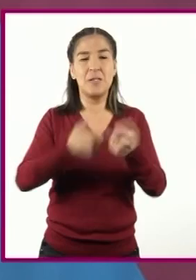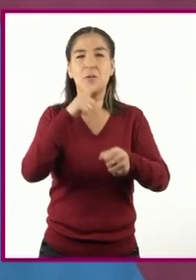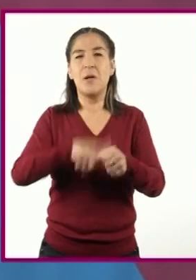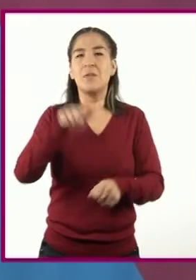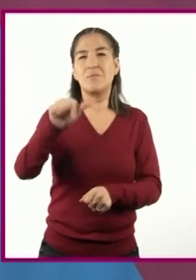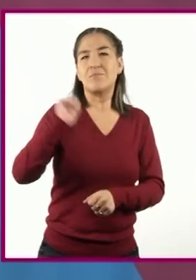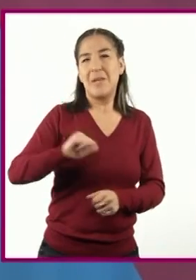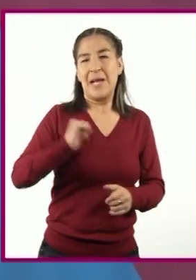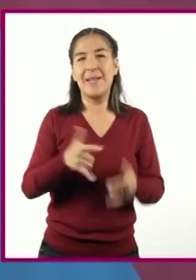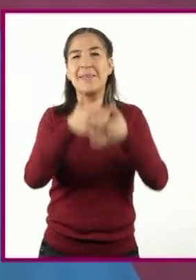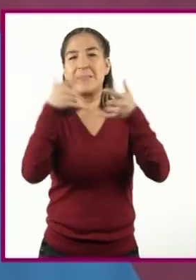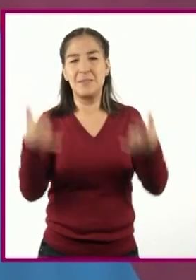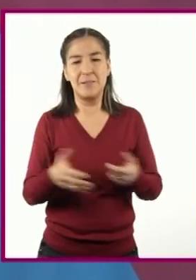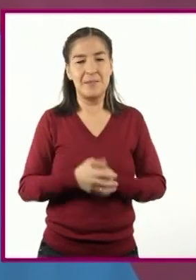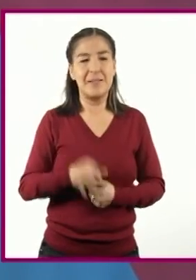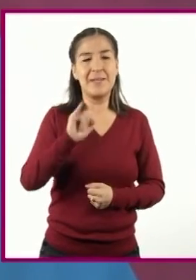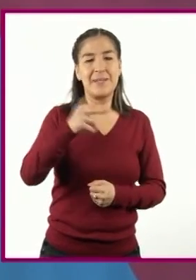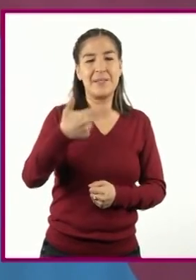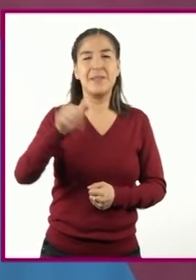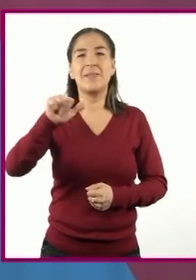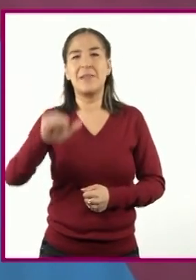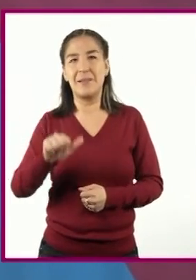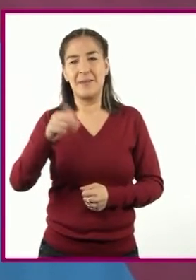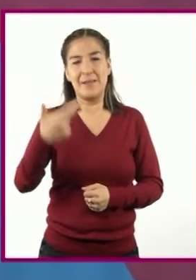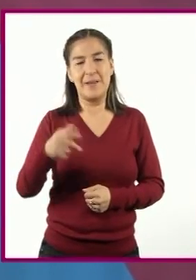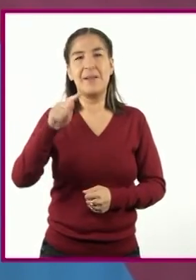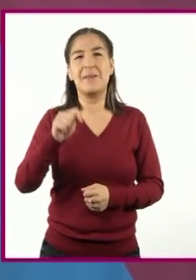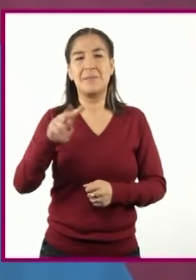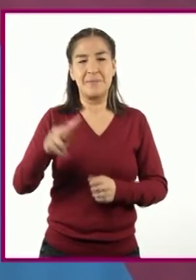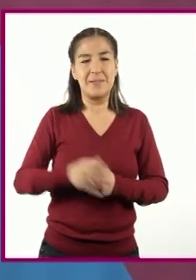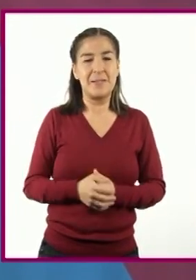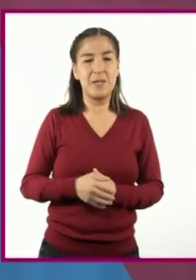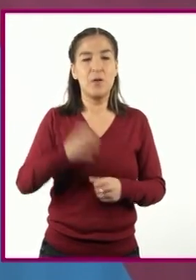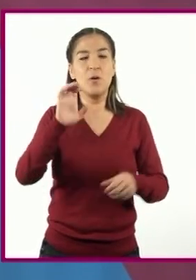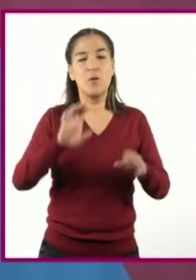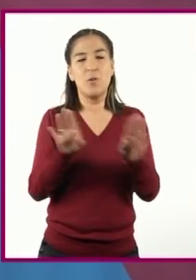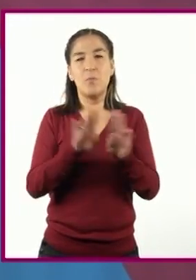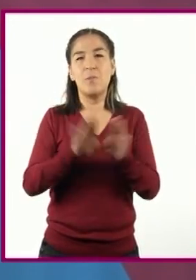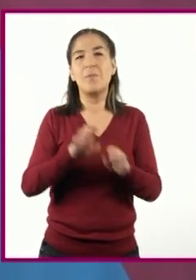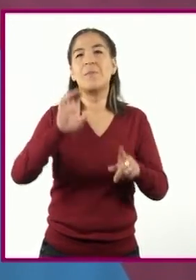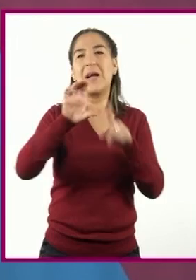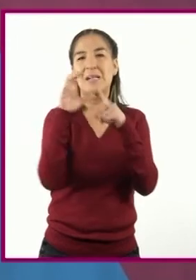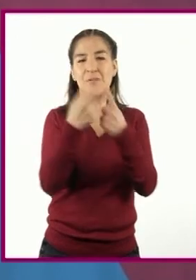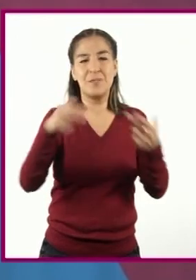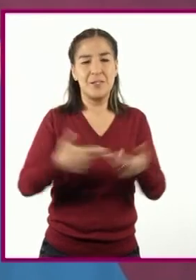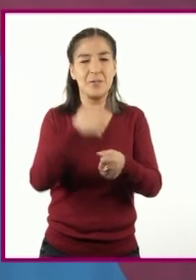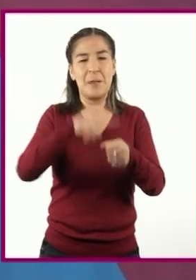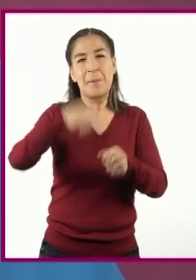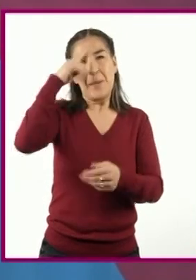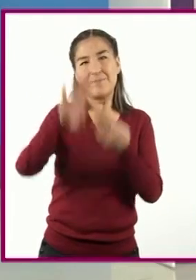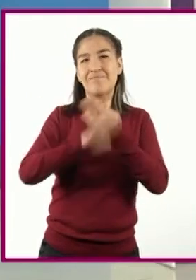Antropología e Historia, INA, Comisión Nacional para Prevenir la Discriminación.